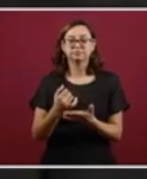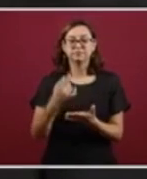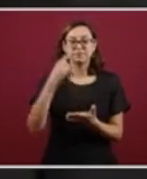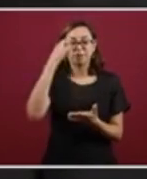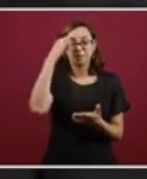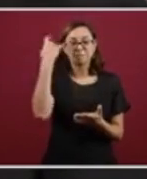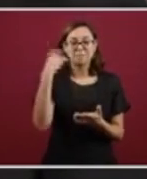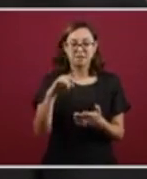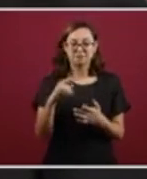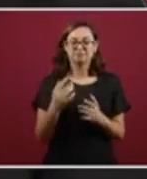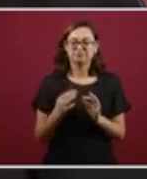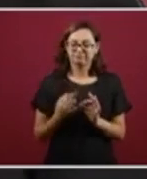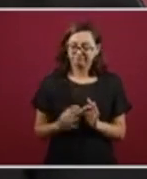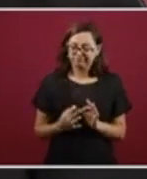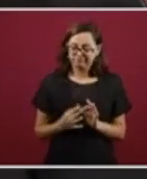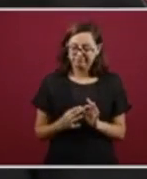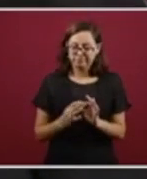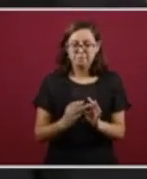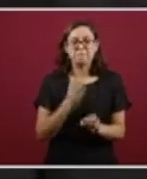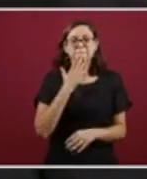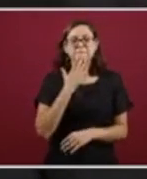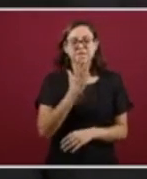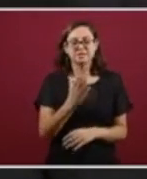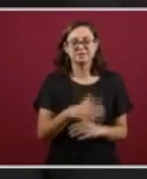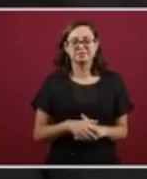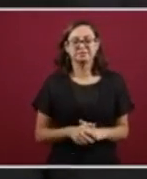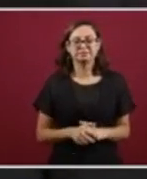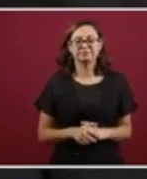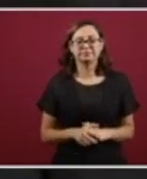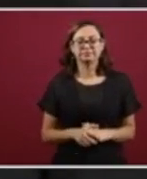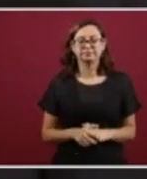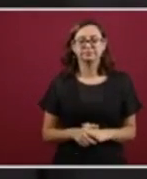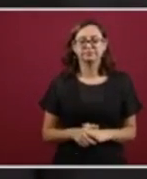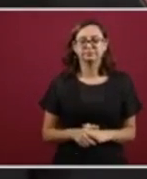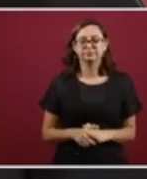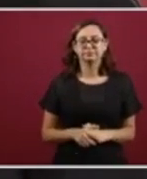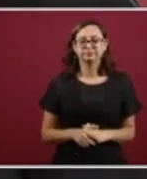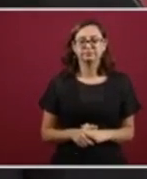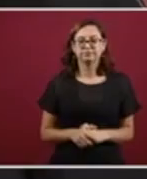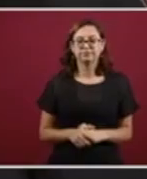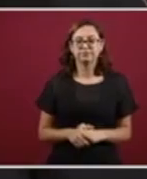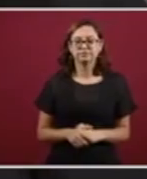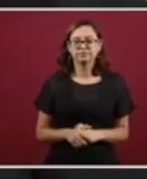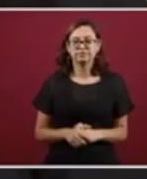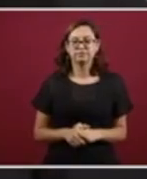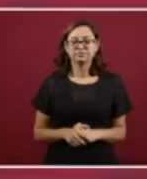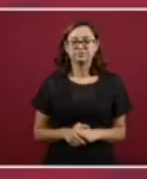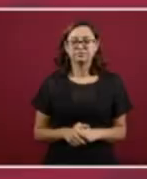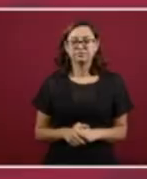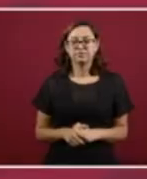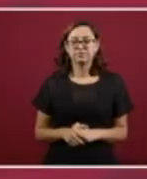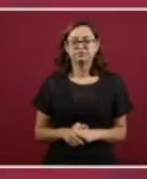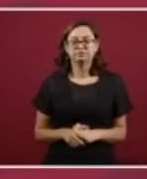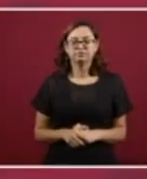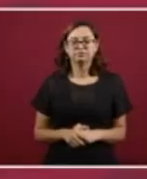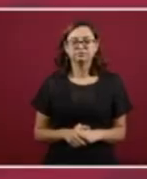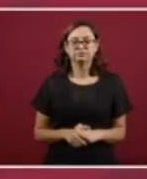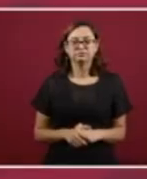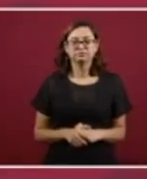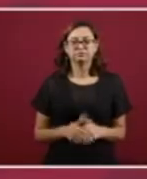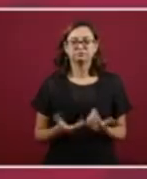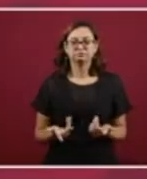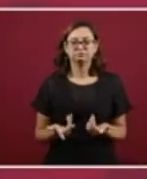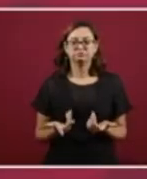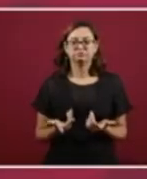8.038.469 adultos mayores en todo el país se han beneficiado con el programa de pensión a los adultos mayores, lo que representa un avance